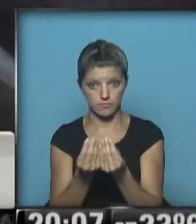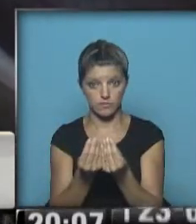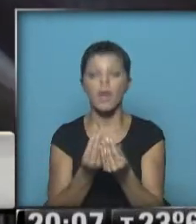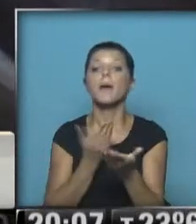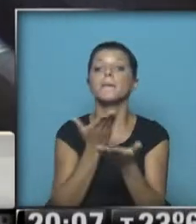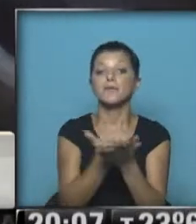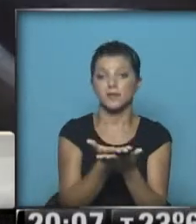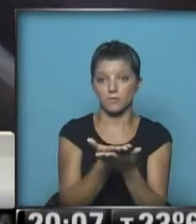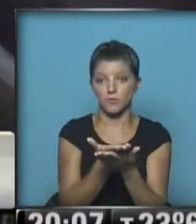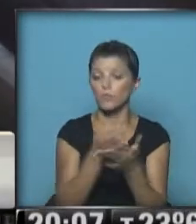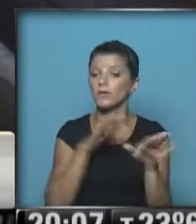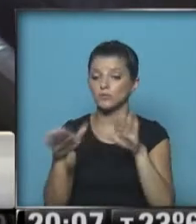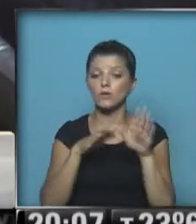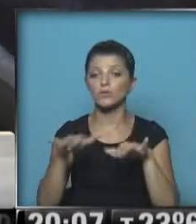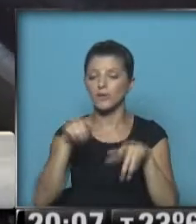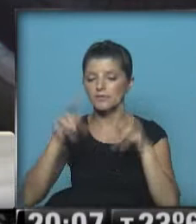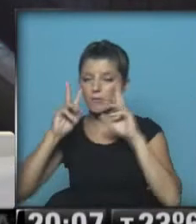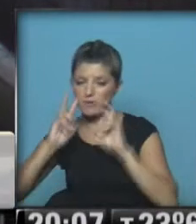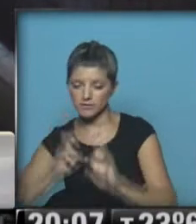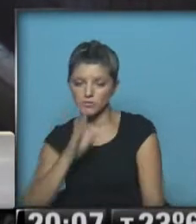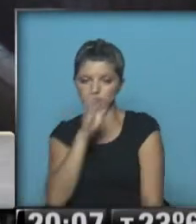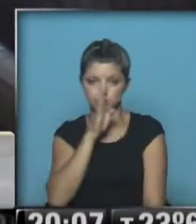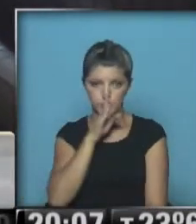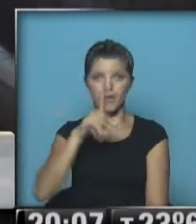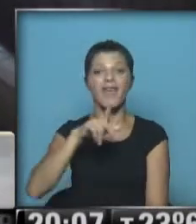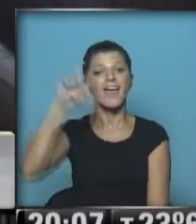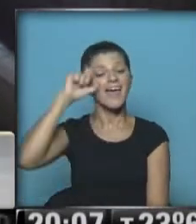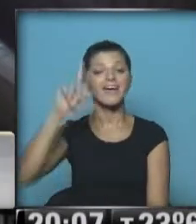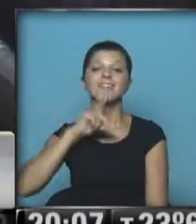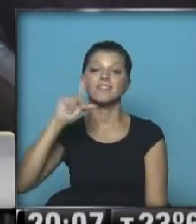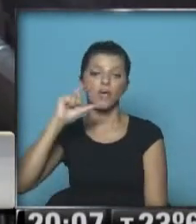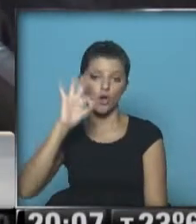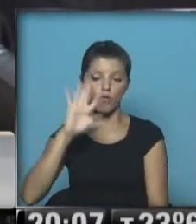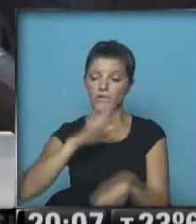es un trato crudo ético y responsable